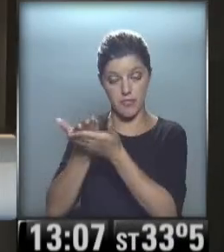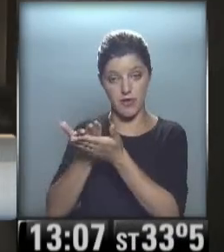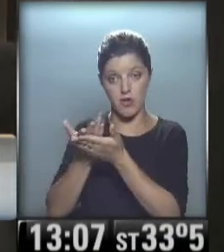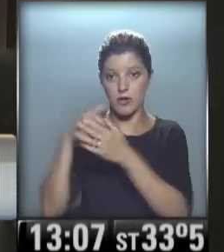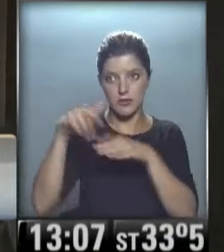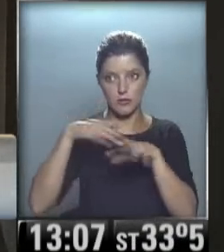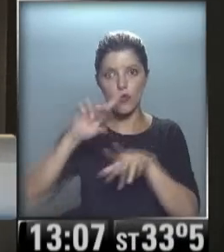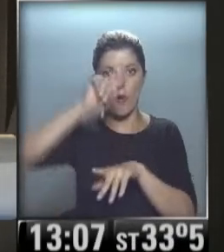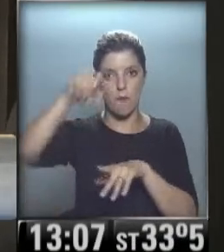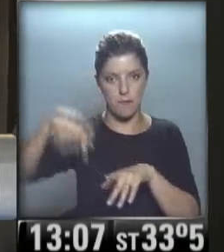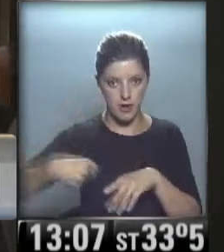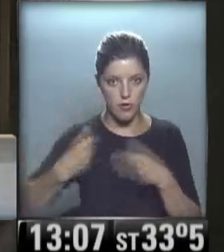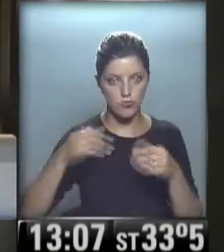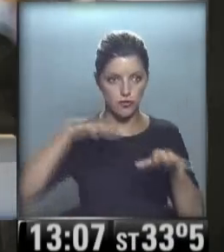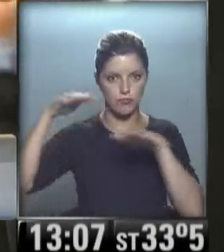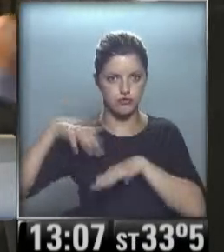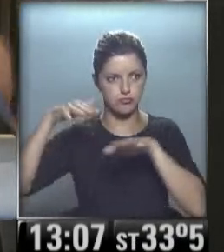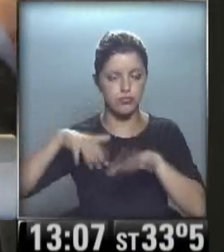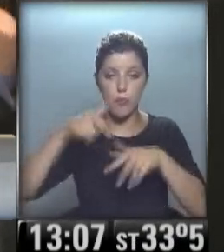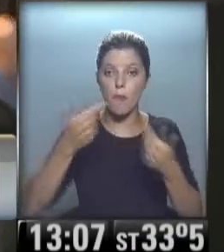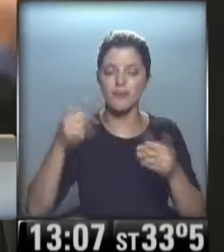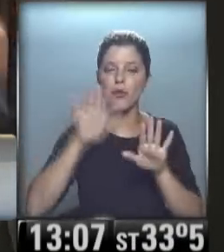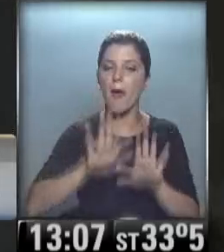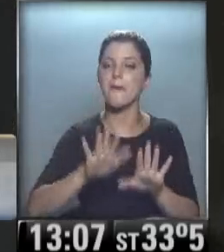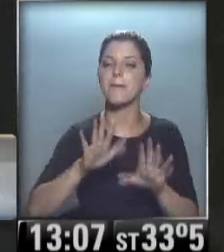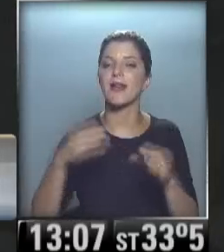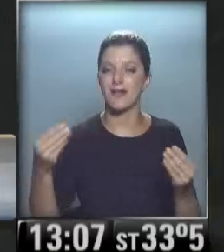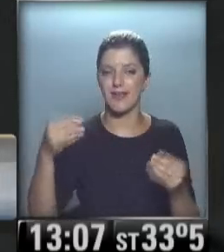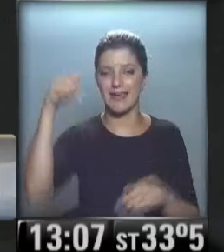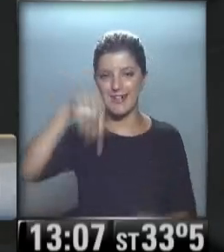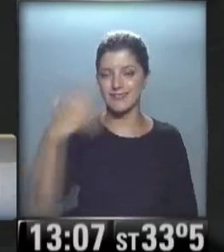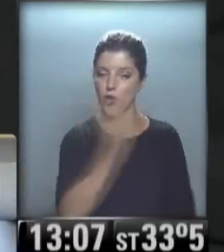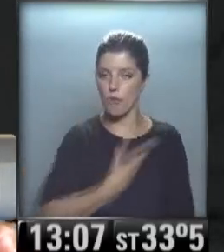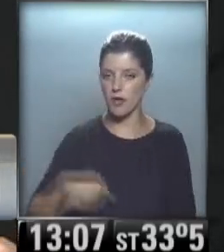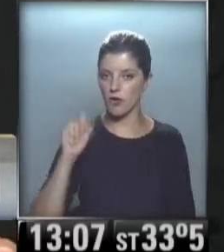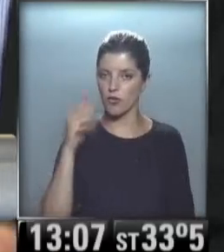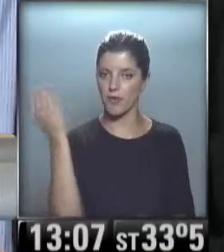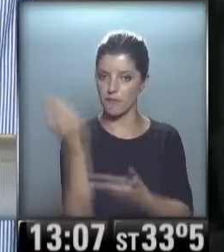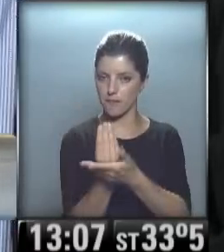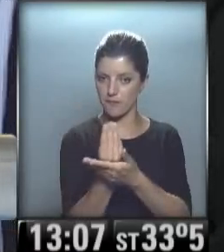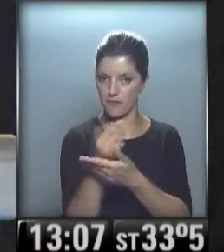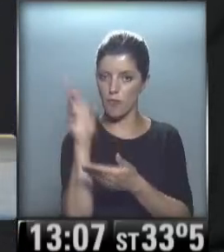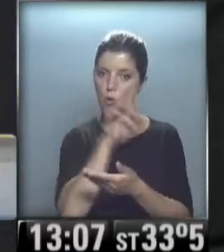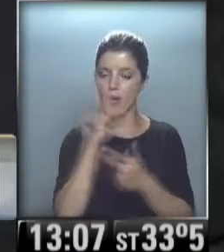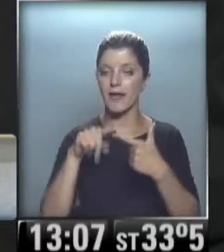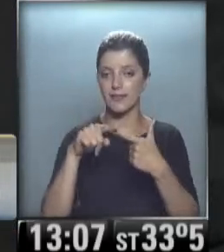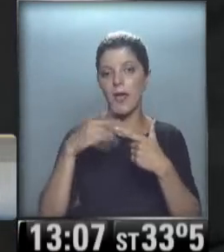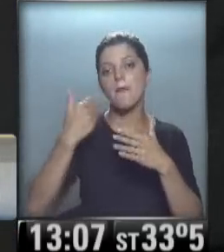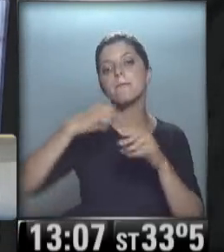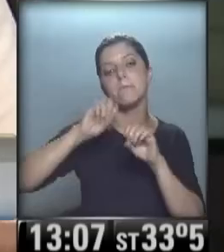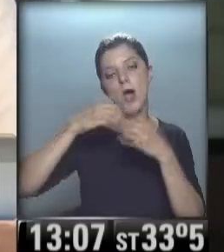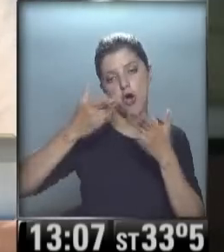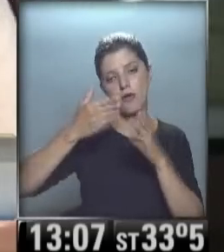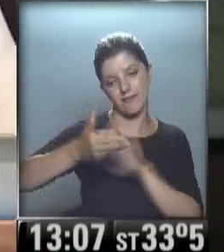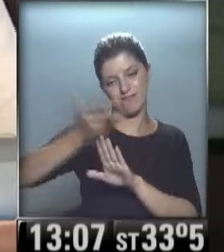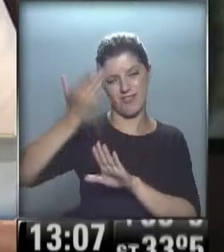movimiento por el cual se se espera con tanta expectativa de que este gobierno velet pueda ser diferente al anterior claro este gobierno viene